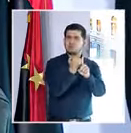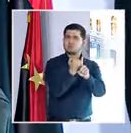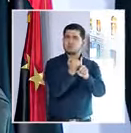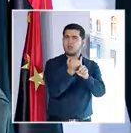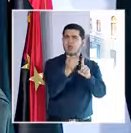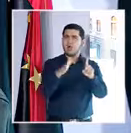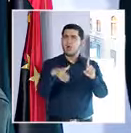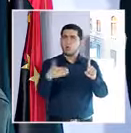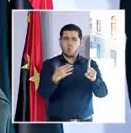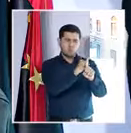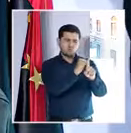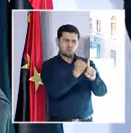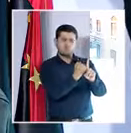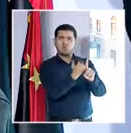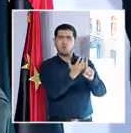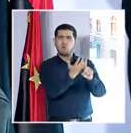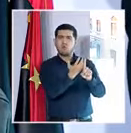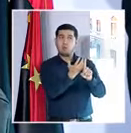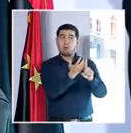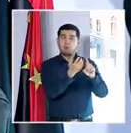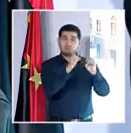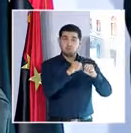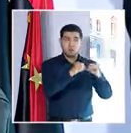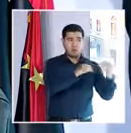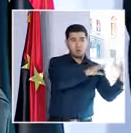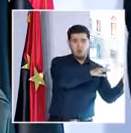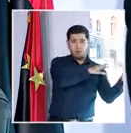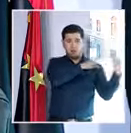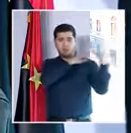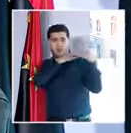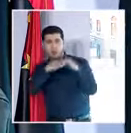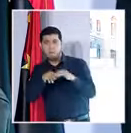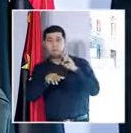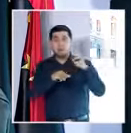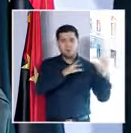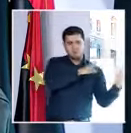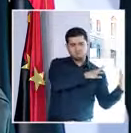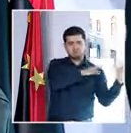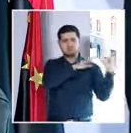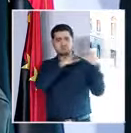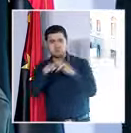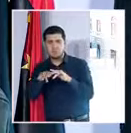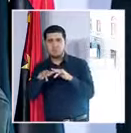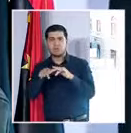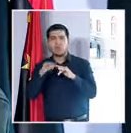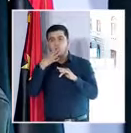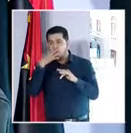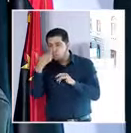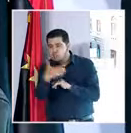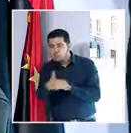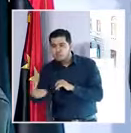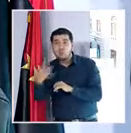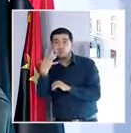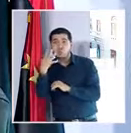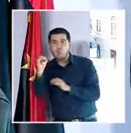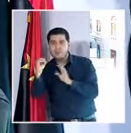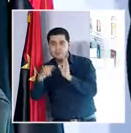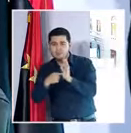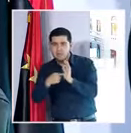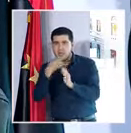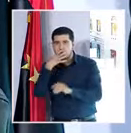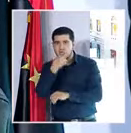vamos a seguir atendiendo a esos más de 50 mil niños que hoy cruzan la frontera para poder recibir la